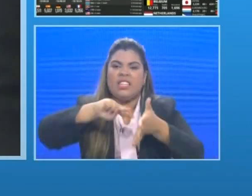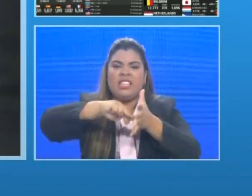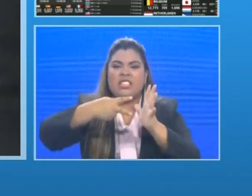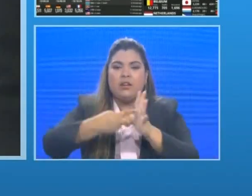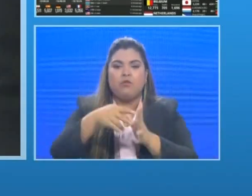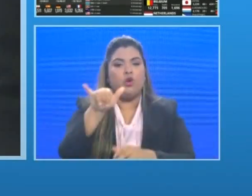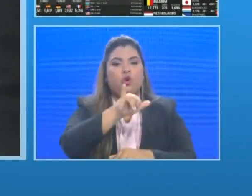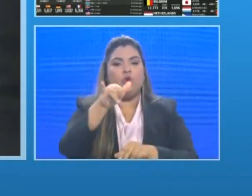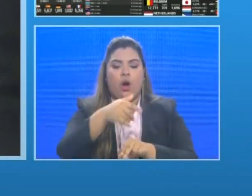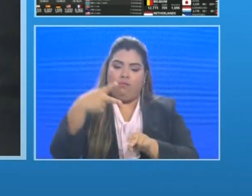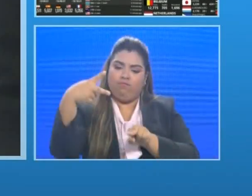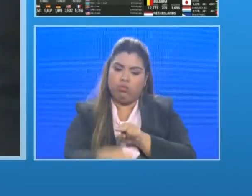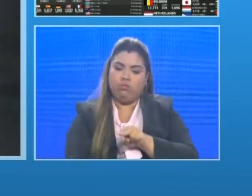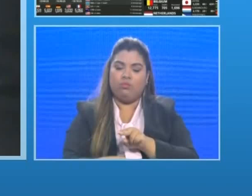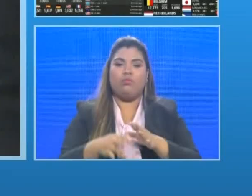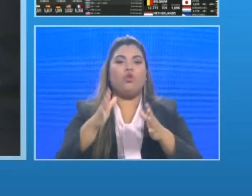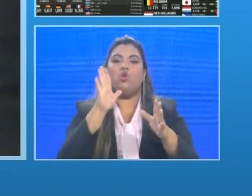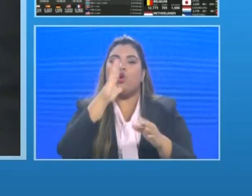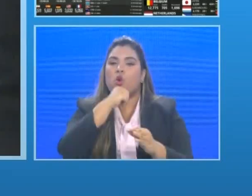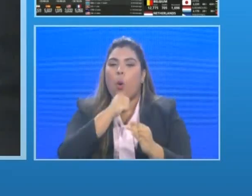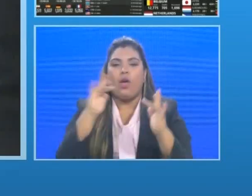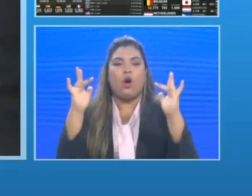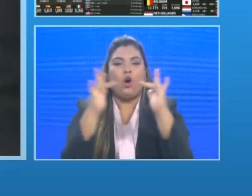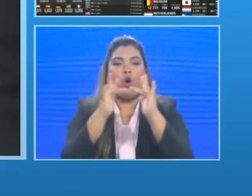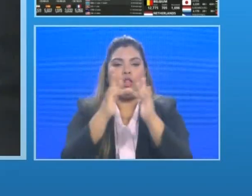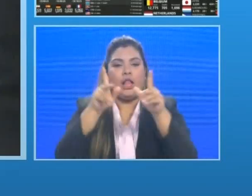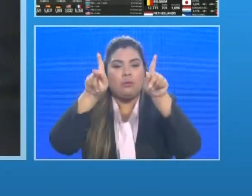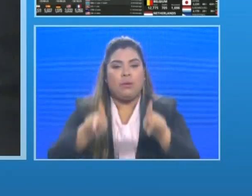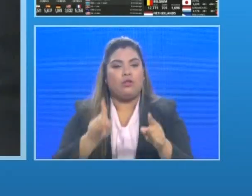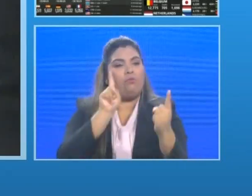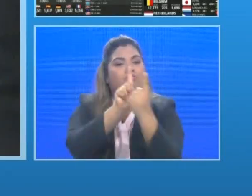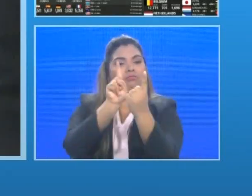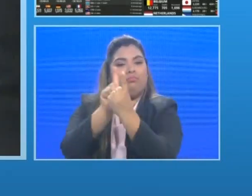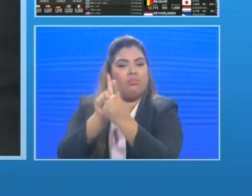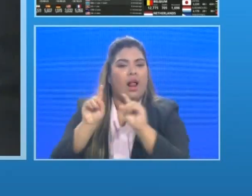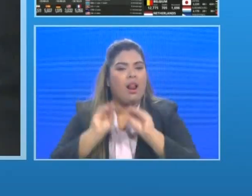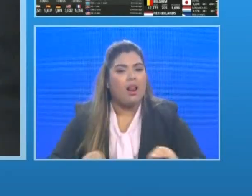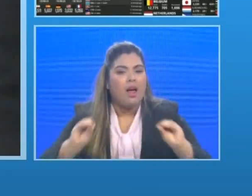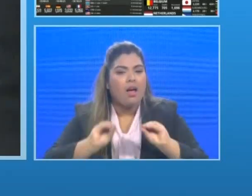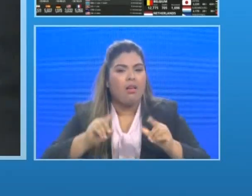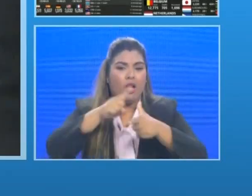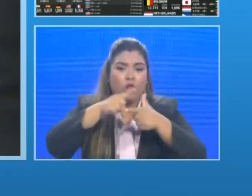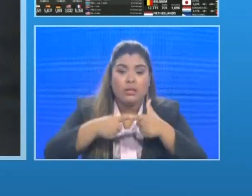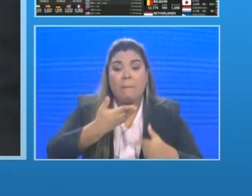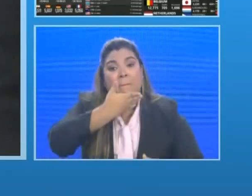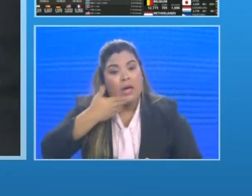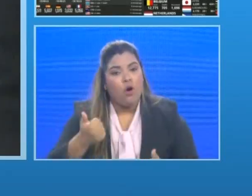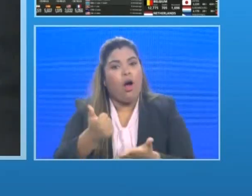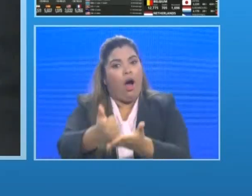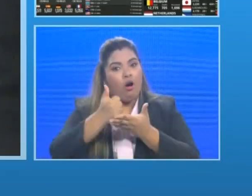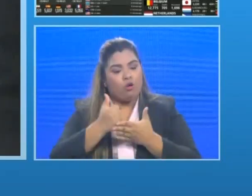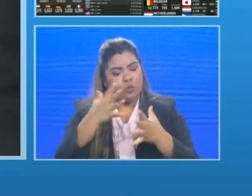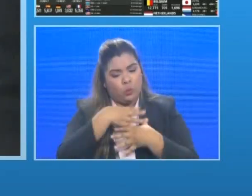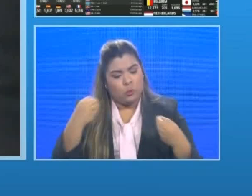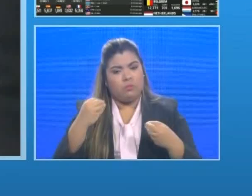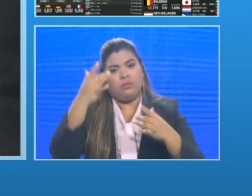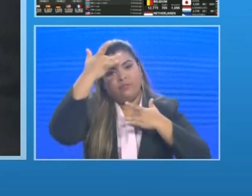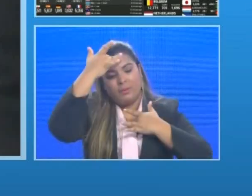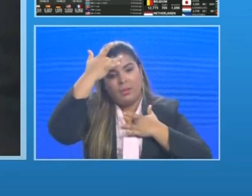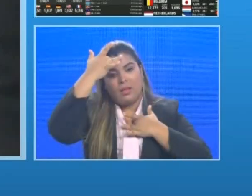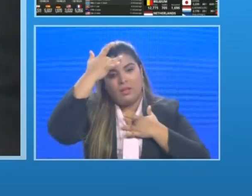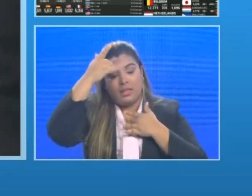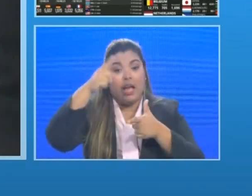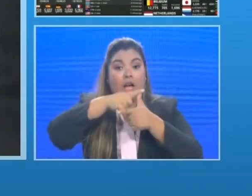transmisión de persona a persona. Al mismo tiempo, vamos a masificar los